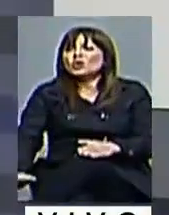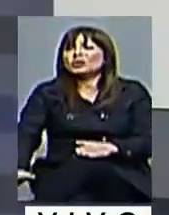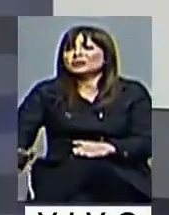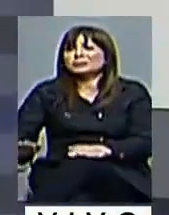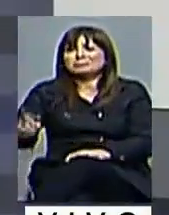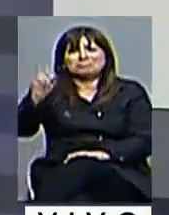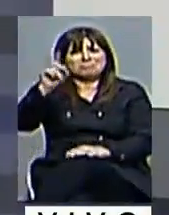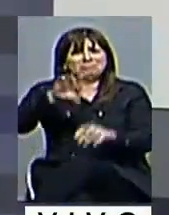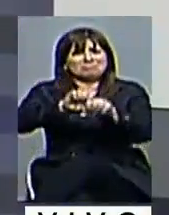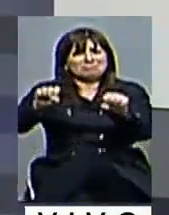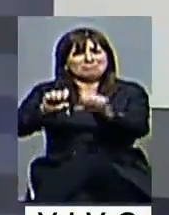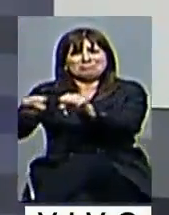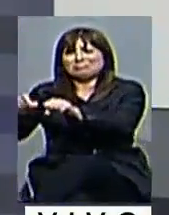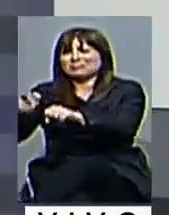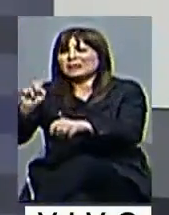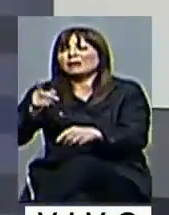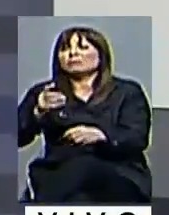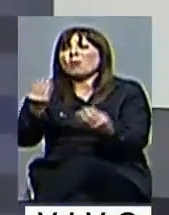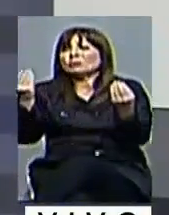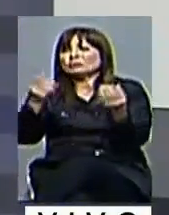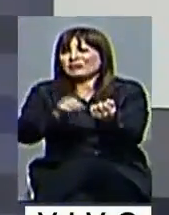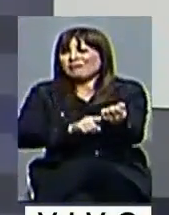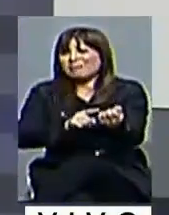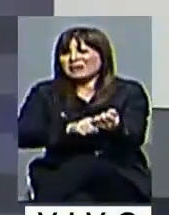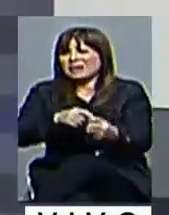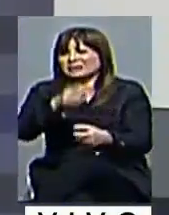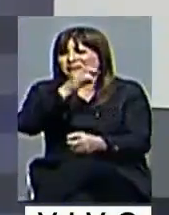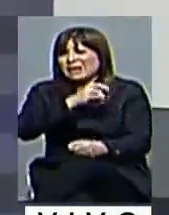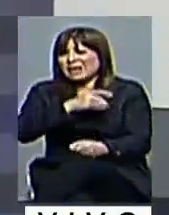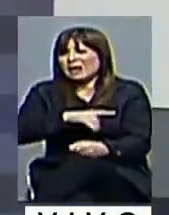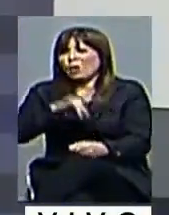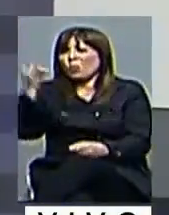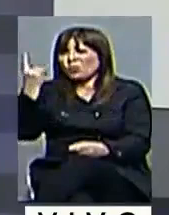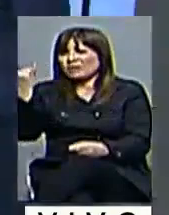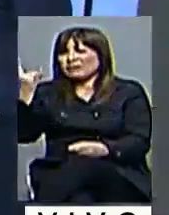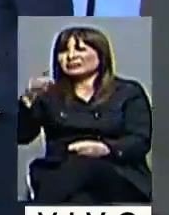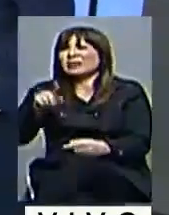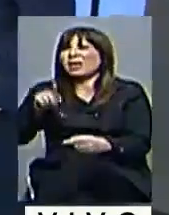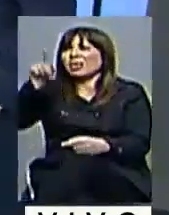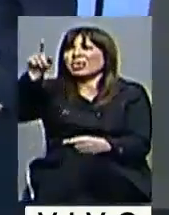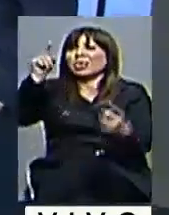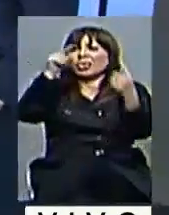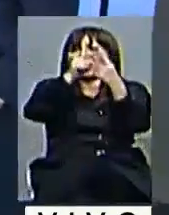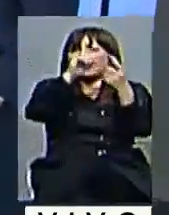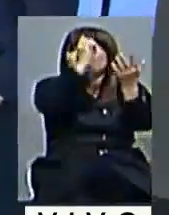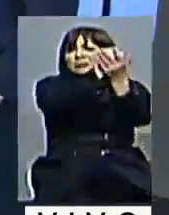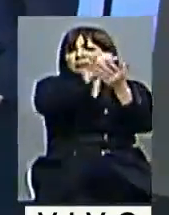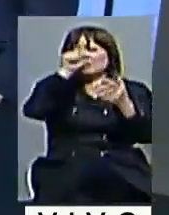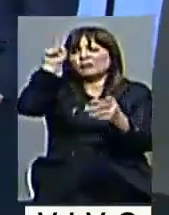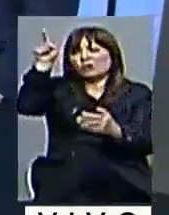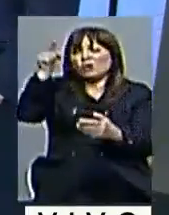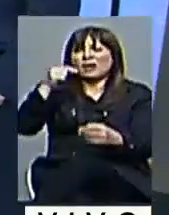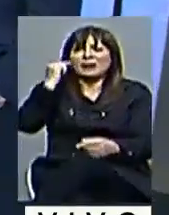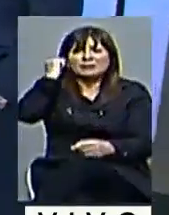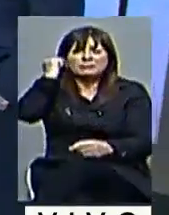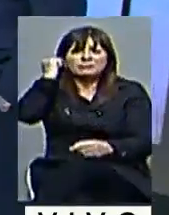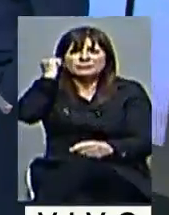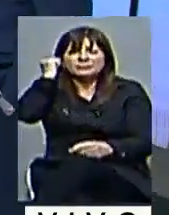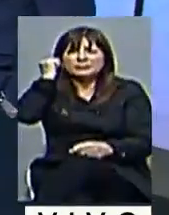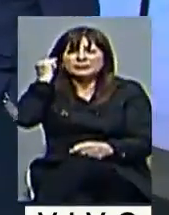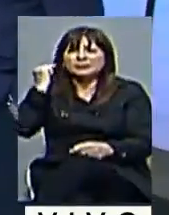creo que para muchas familias chilenas la educación universitaria es un piso de aspiración en la movilidad social. O sea,